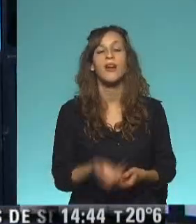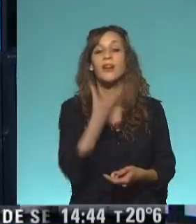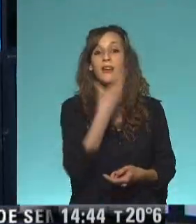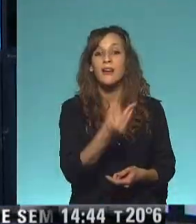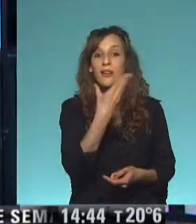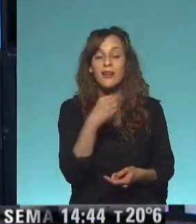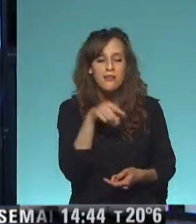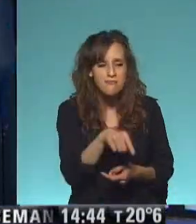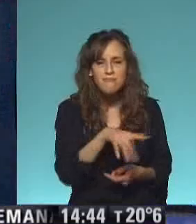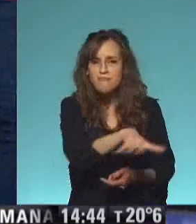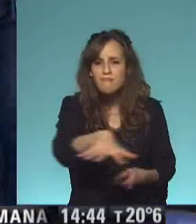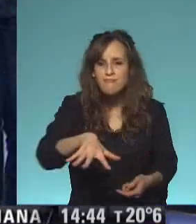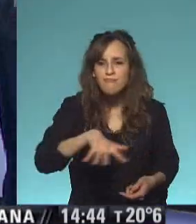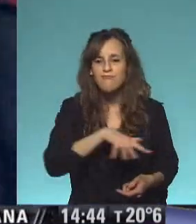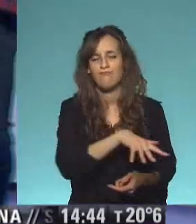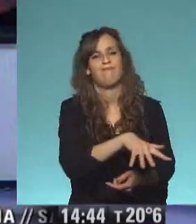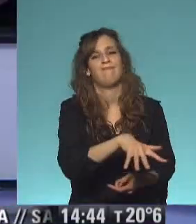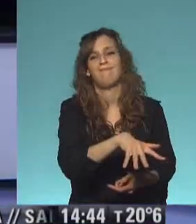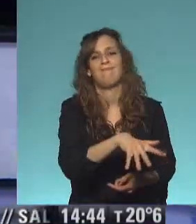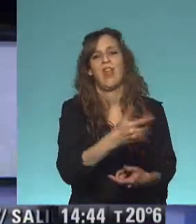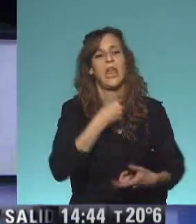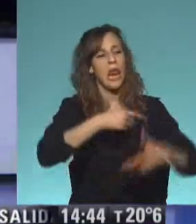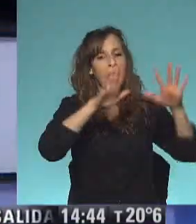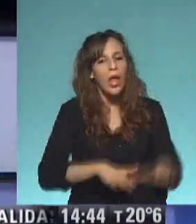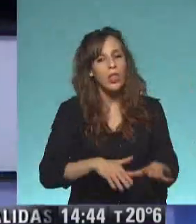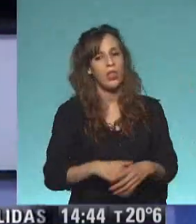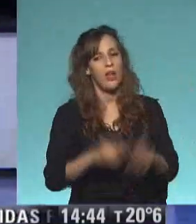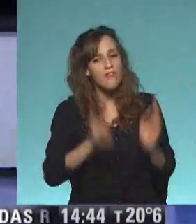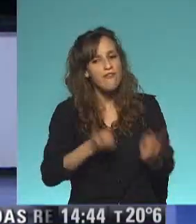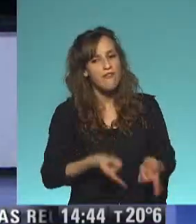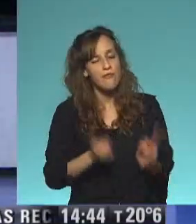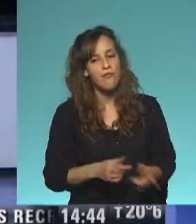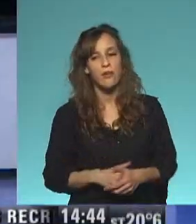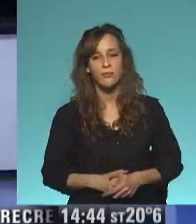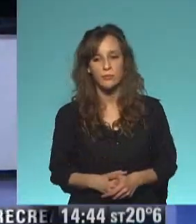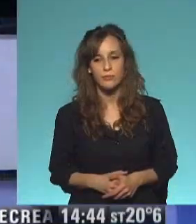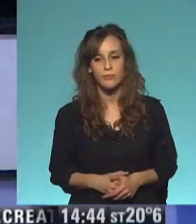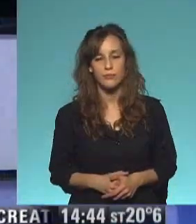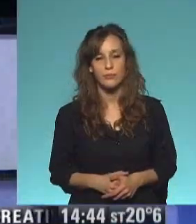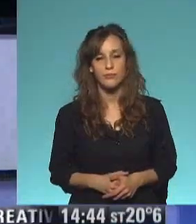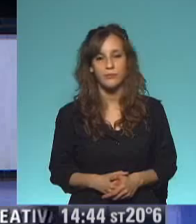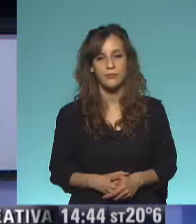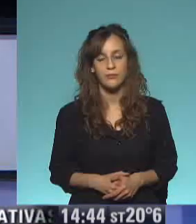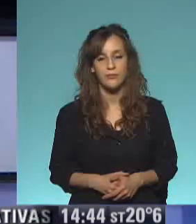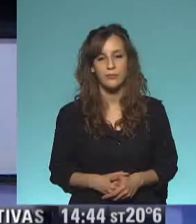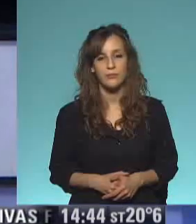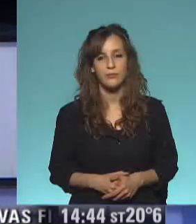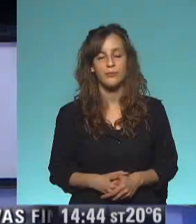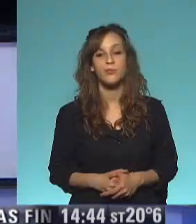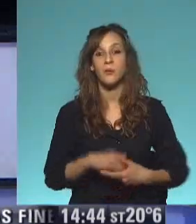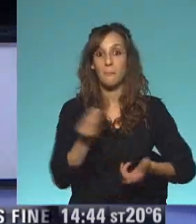de ahí de ese lugar. Sal de ahí, chivita, chivita, sal de ahí de ese lugar. ¡Y sigue!